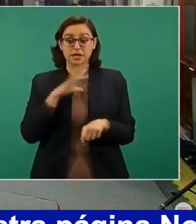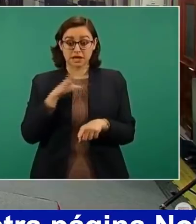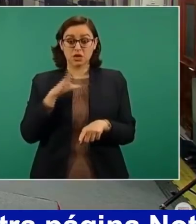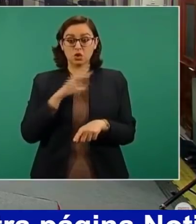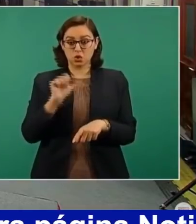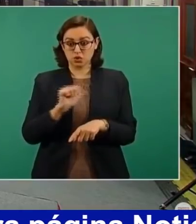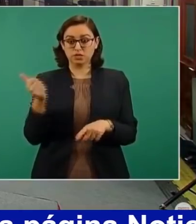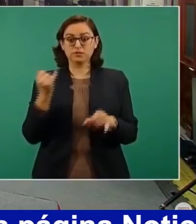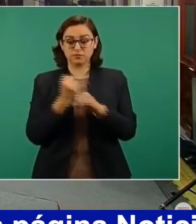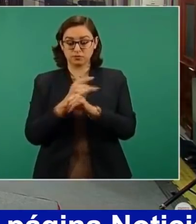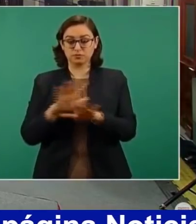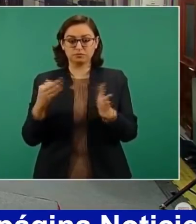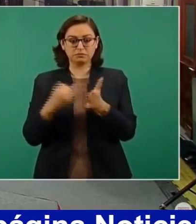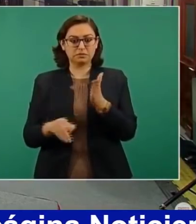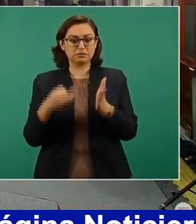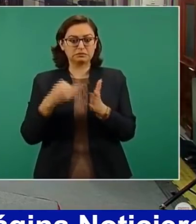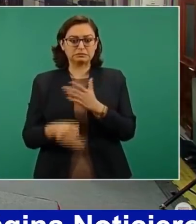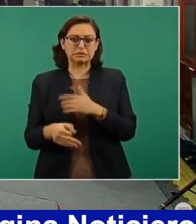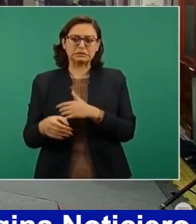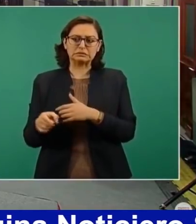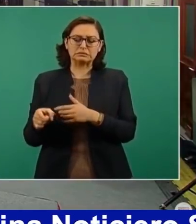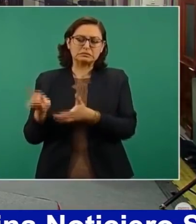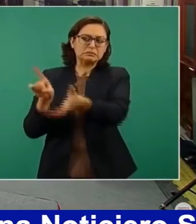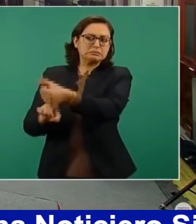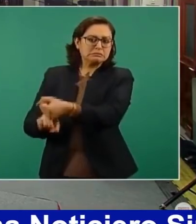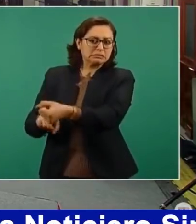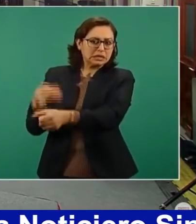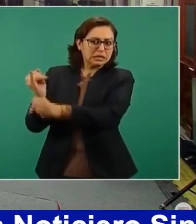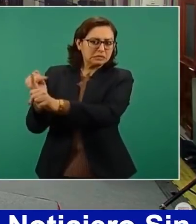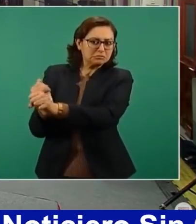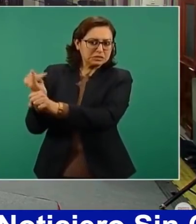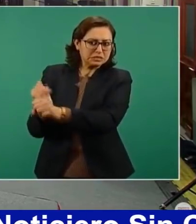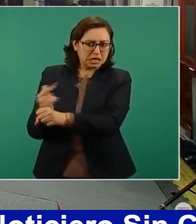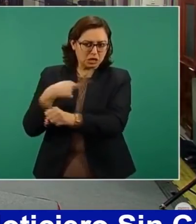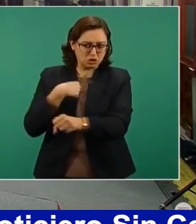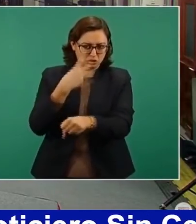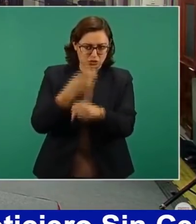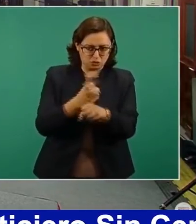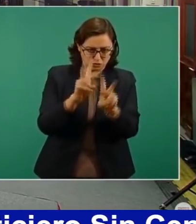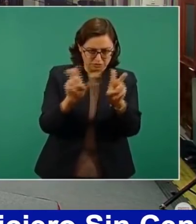Sí, mientras está la tabla, le puedo compartir el segundo tema Sí. rápido.